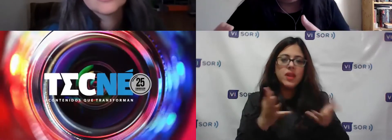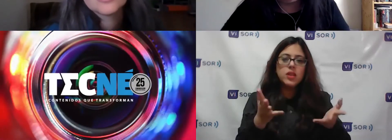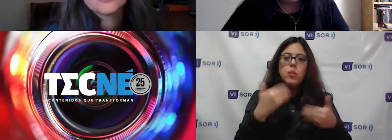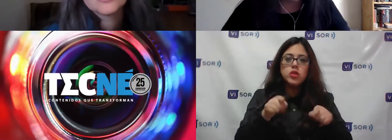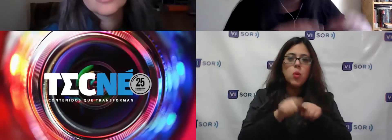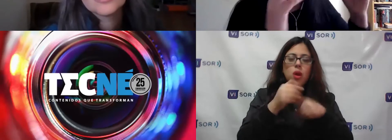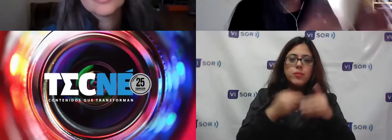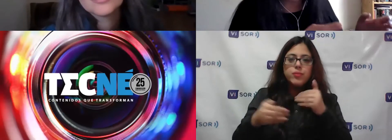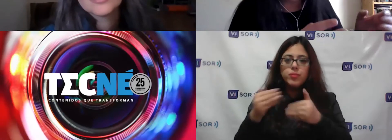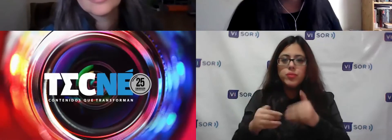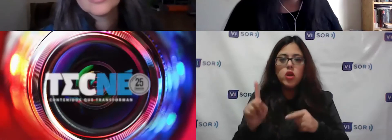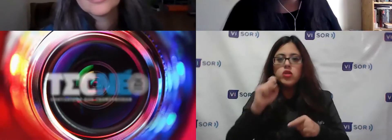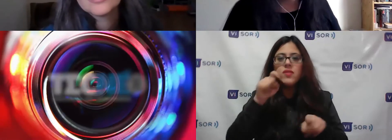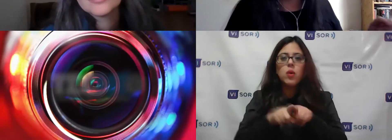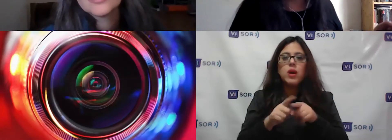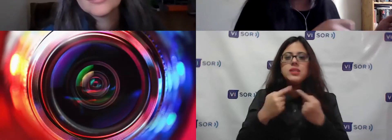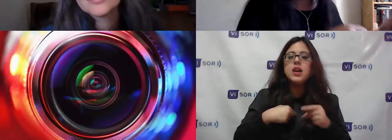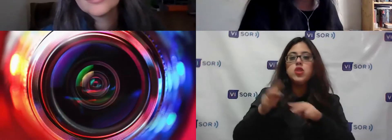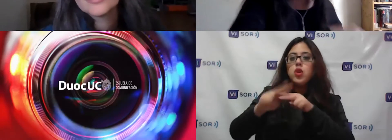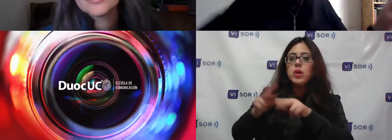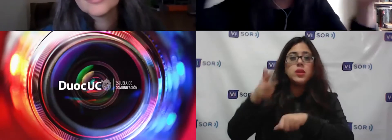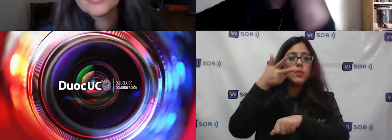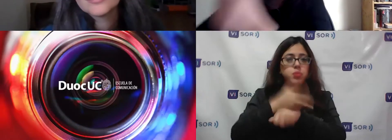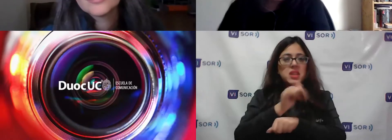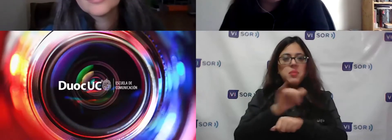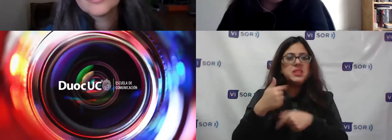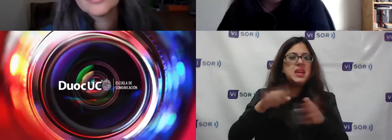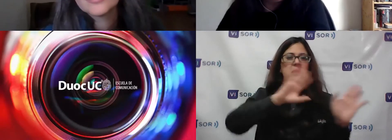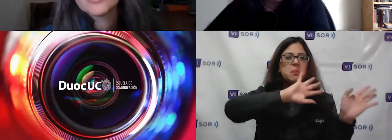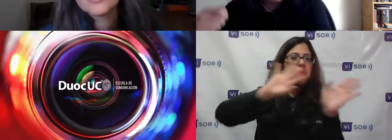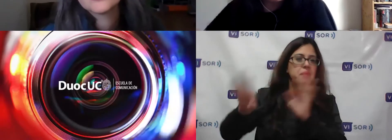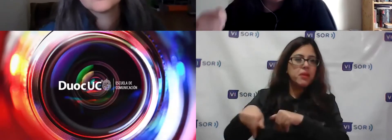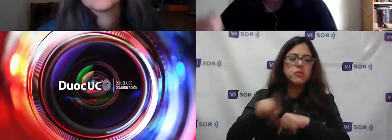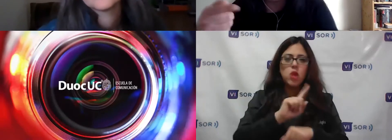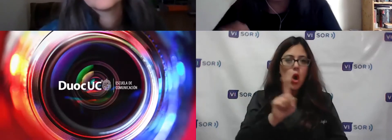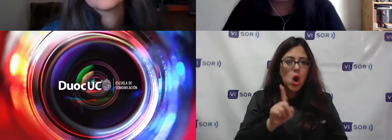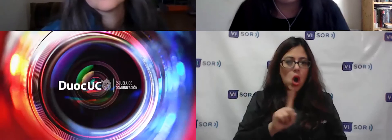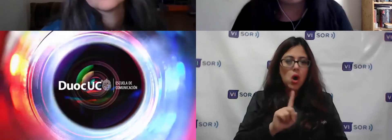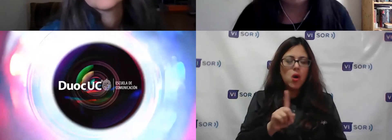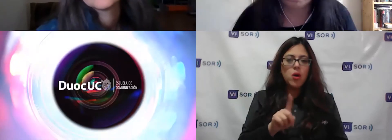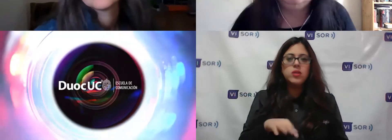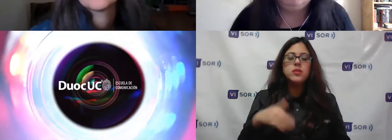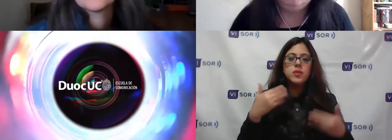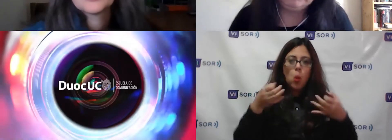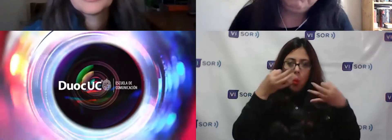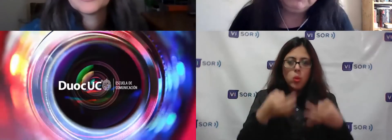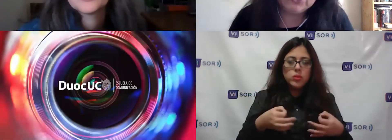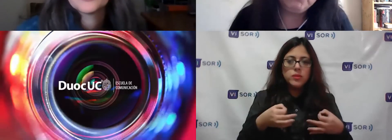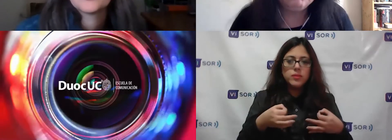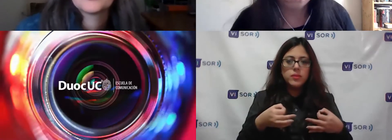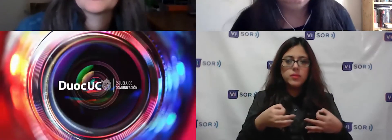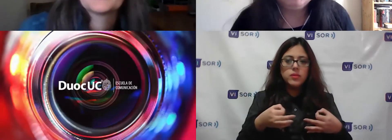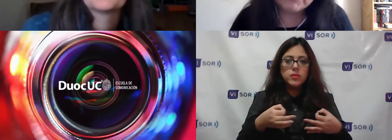no es como se llame fue rodar y después no hablamos de la película hasta el montaje no todo el rato y justamente hay que